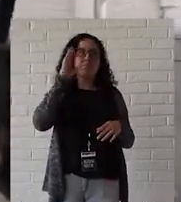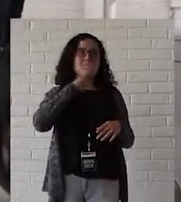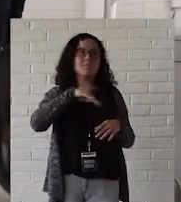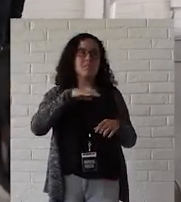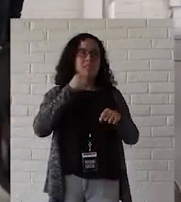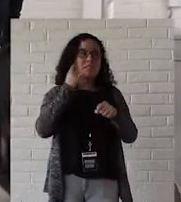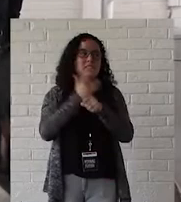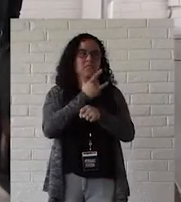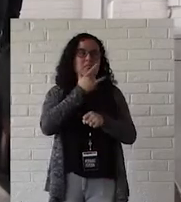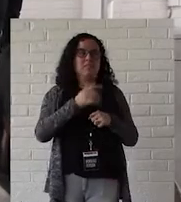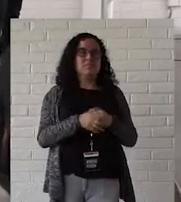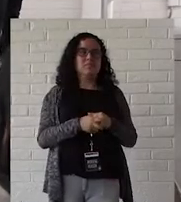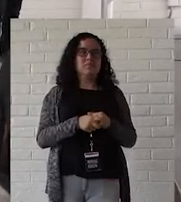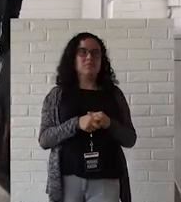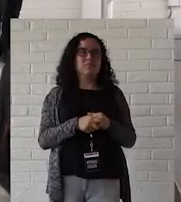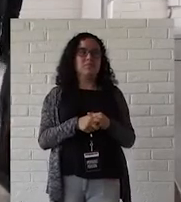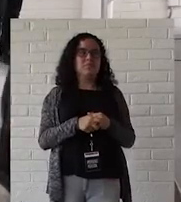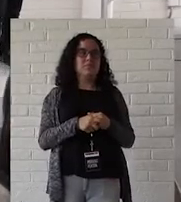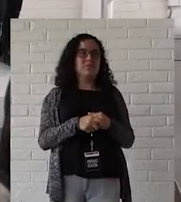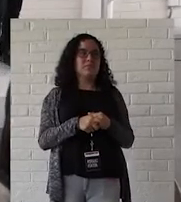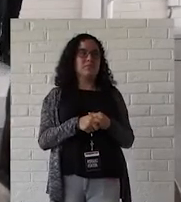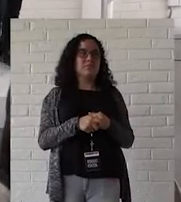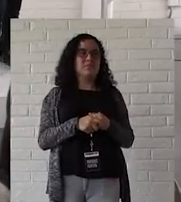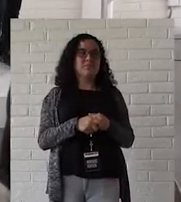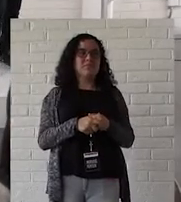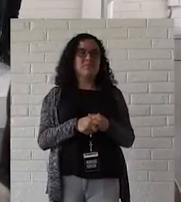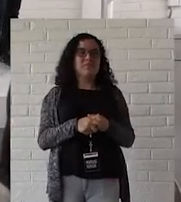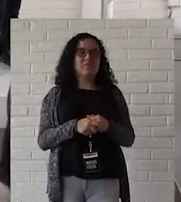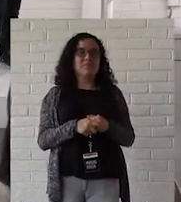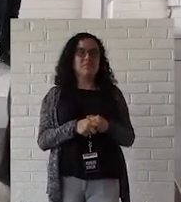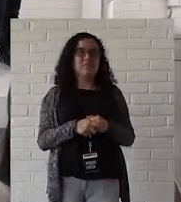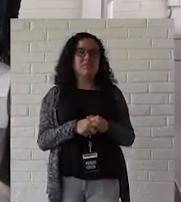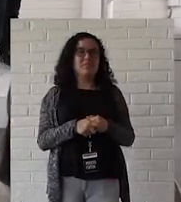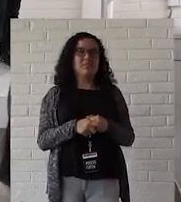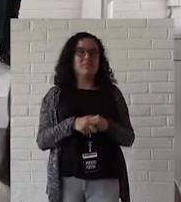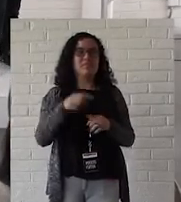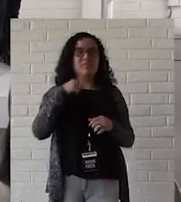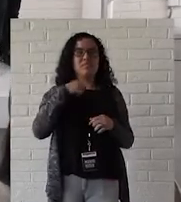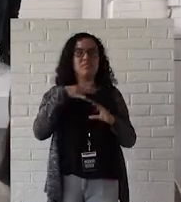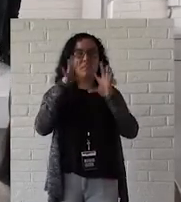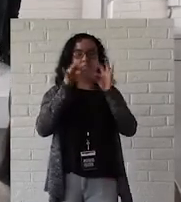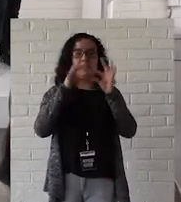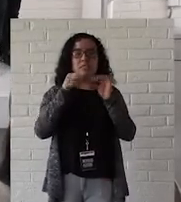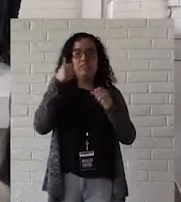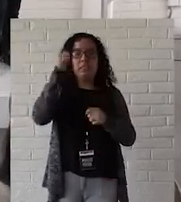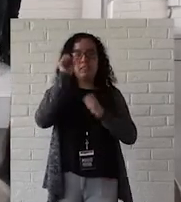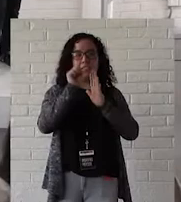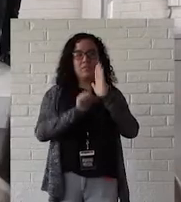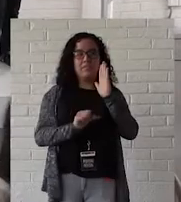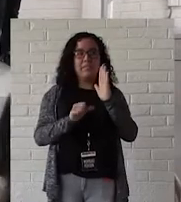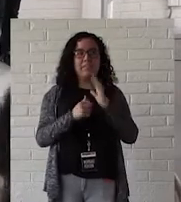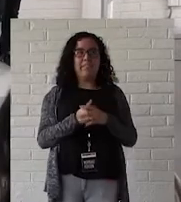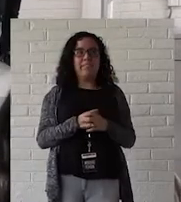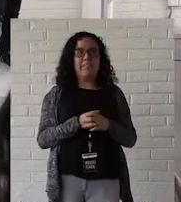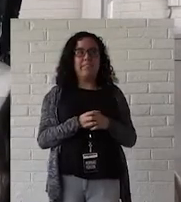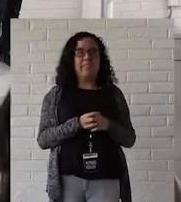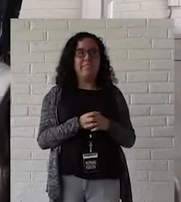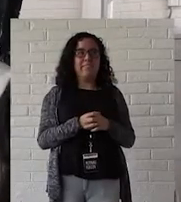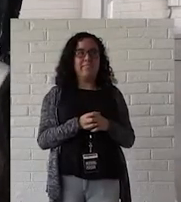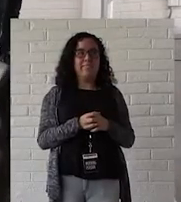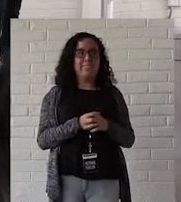No importa, ya que estoy hablando de este tema. Yo les voy a contar un poquito. En estos 6 meses, te lo